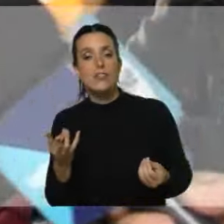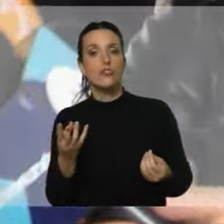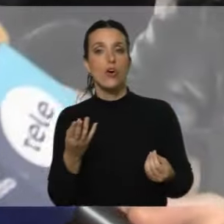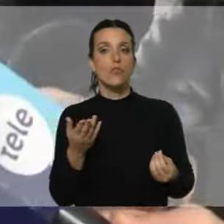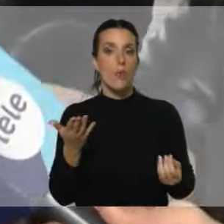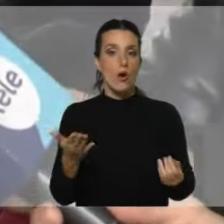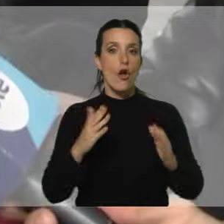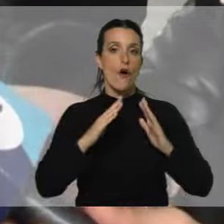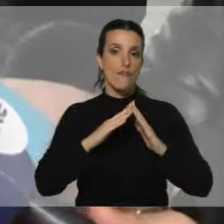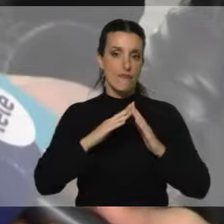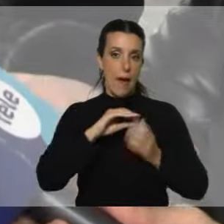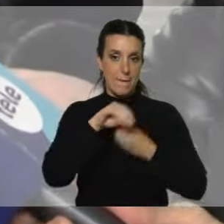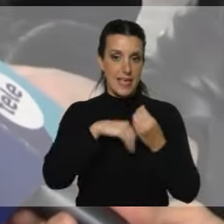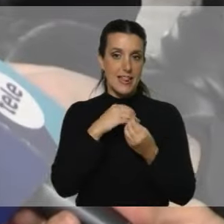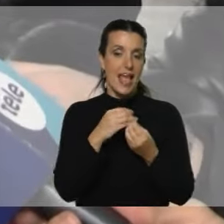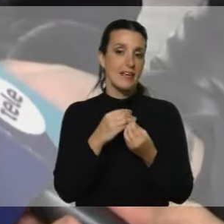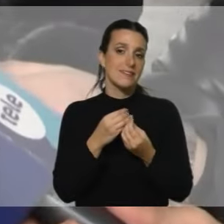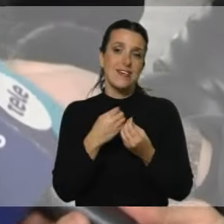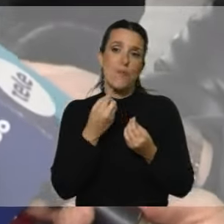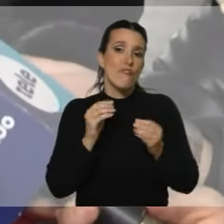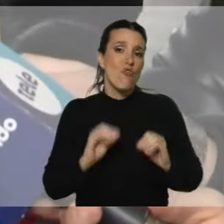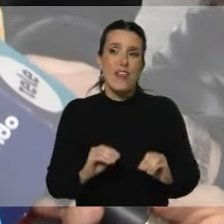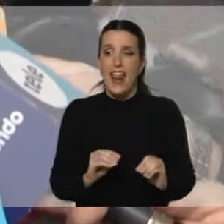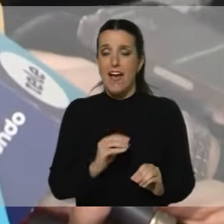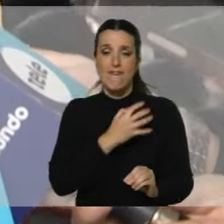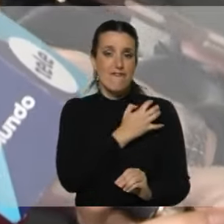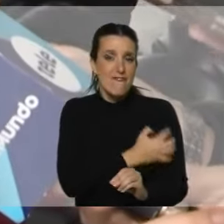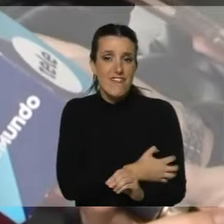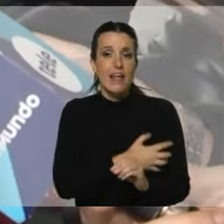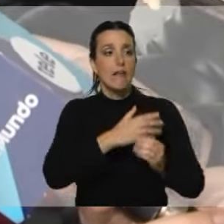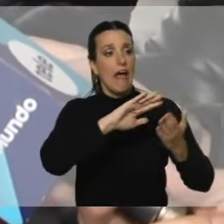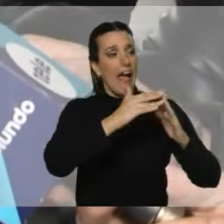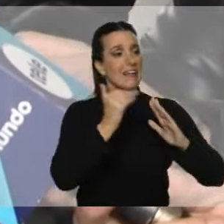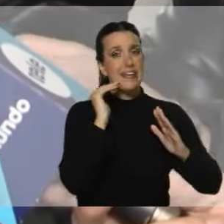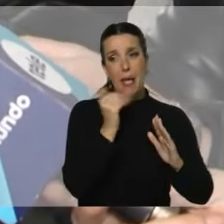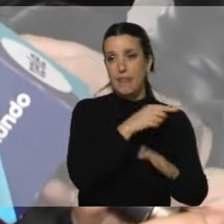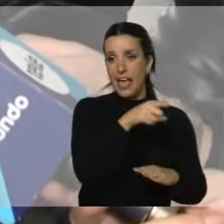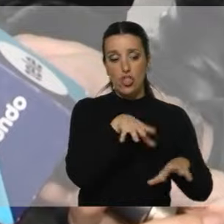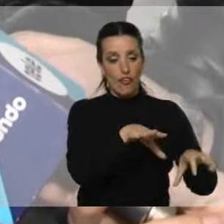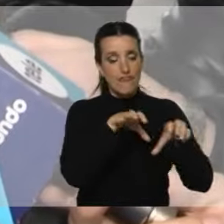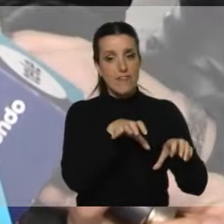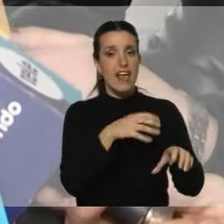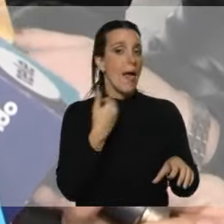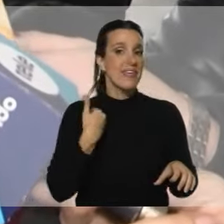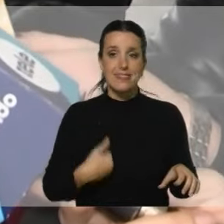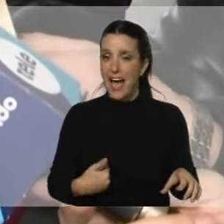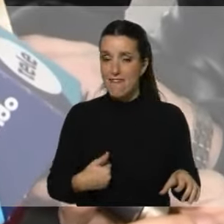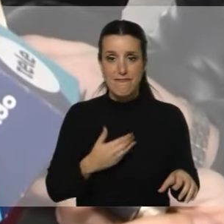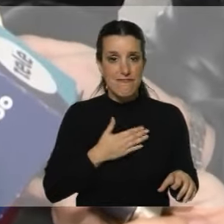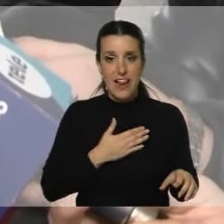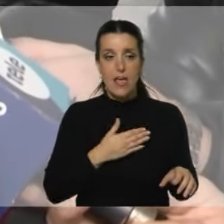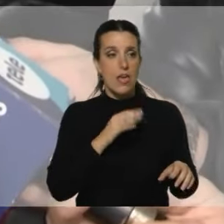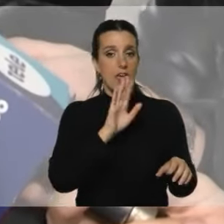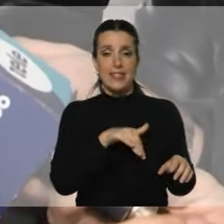conformadas? Son para familias muy frágiles, como ustedes saben, que viven en un asentamiento, es decir, muchas veces, lamentablemente, en forma